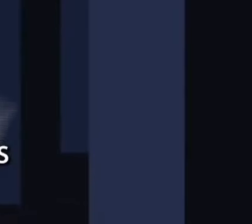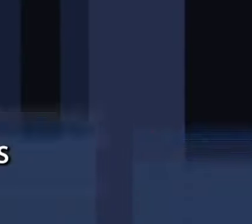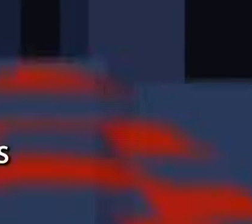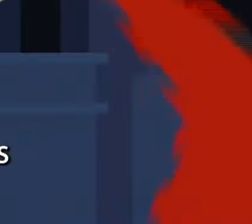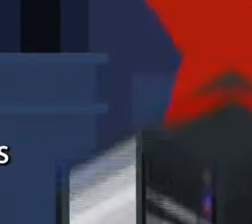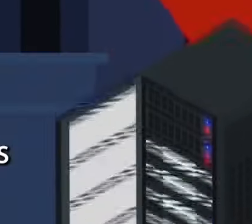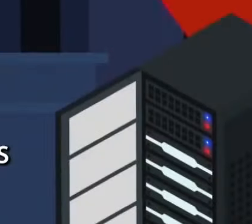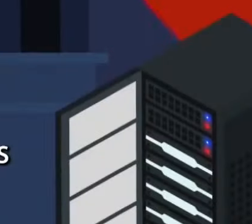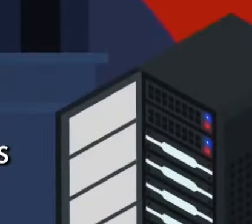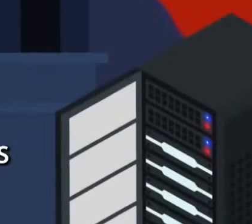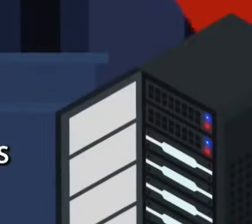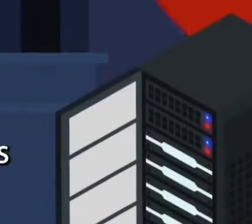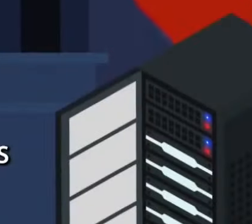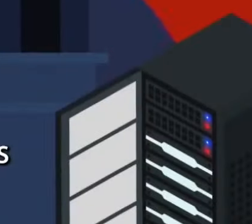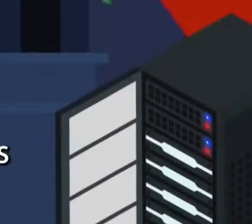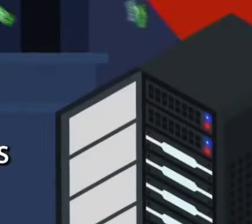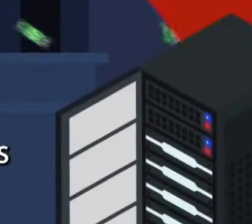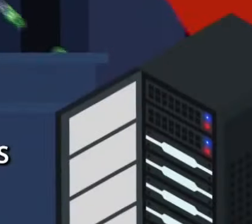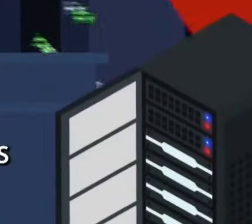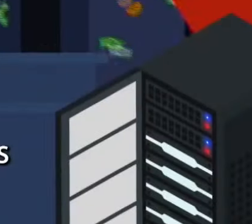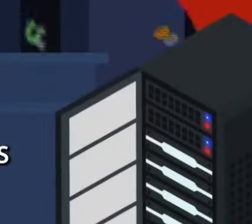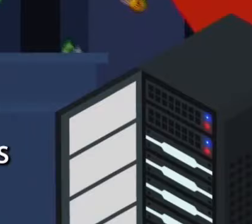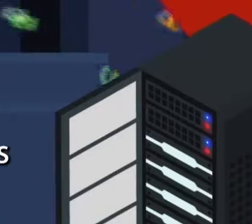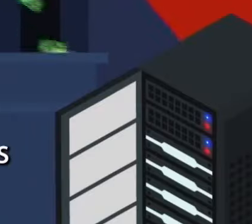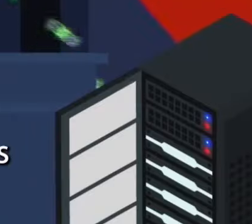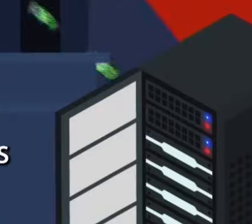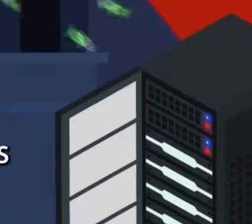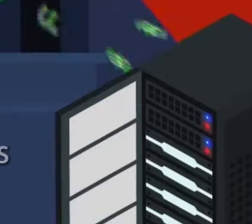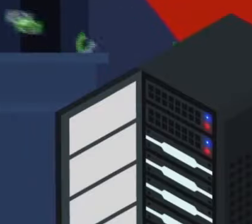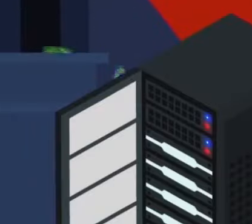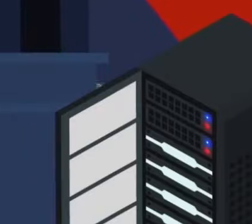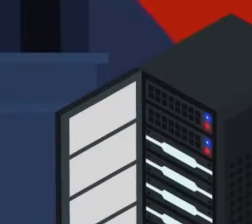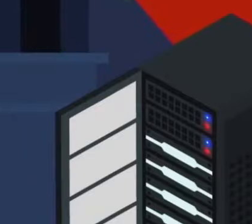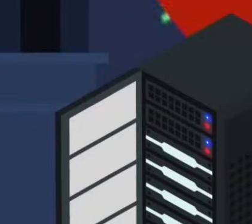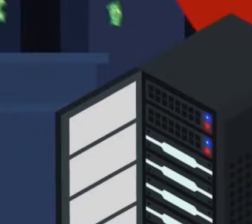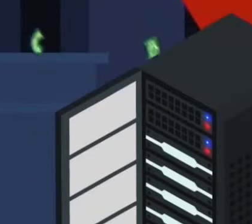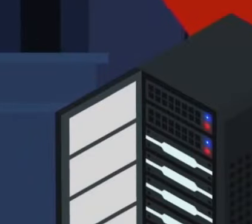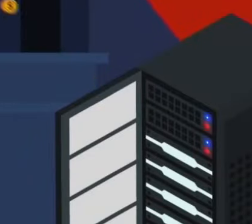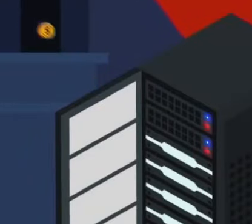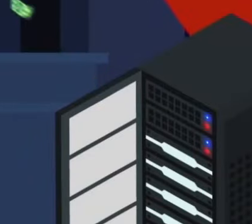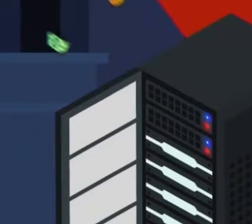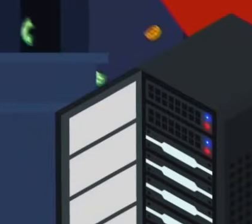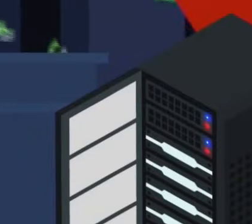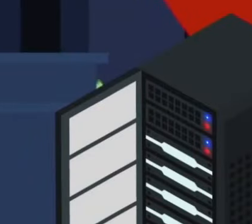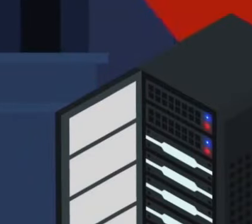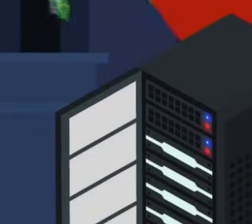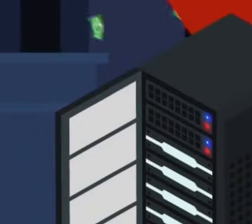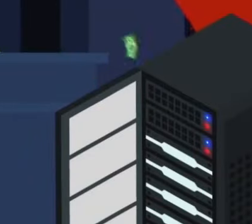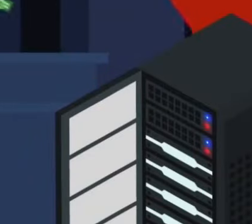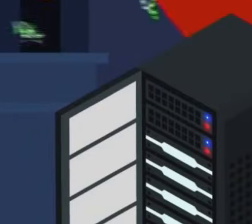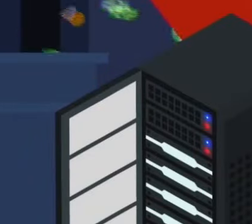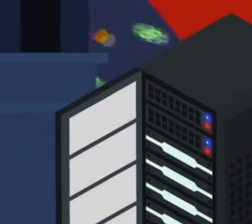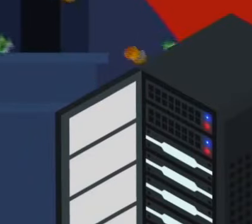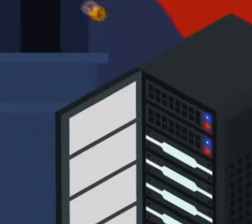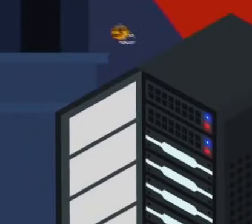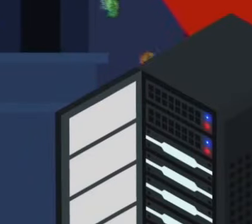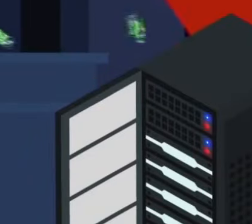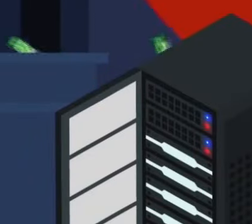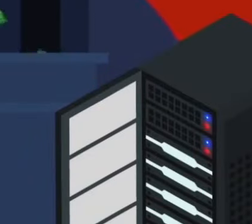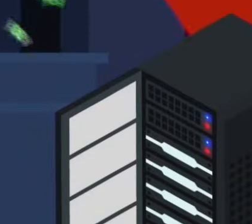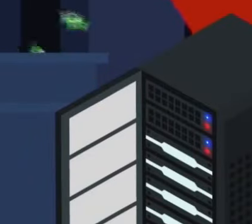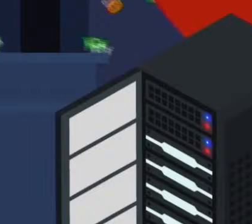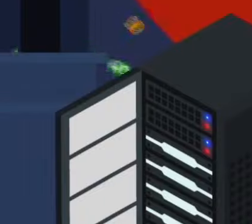en cuanto menos cuestionemos, más estaremos regalando nuestro tiempo, decisiones y dinero a diversas fuentes que